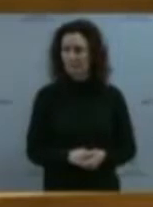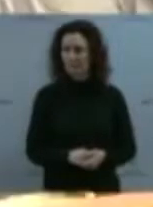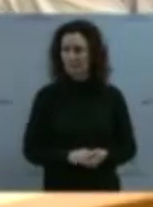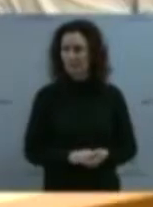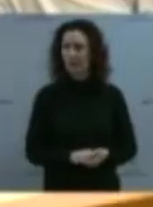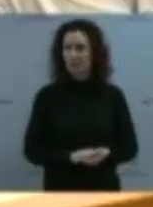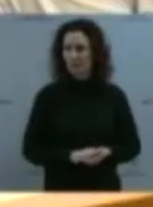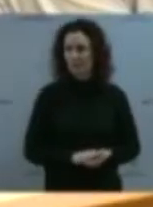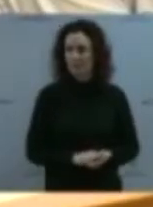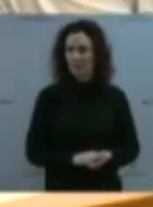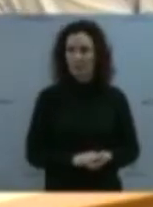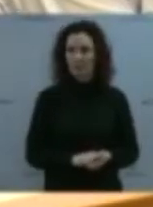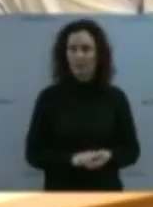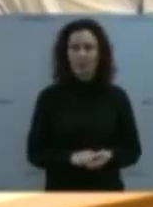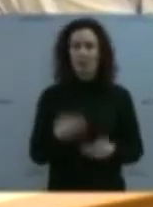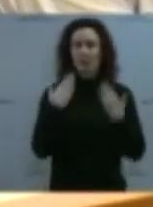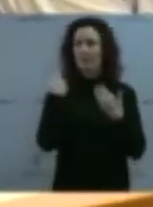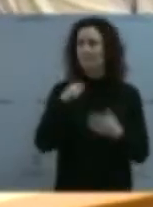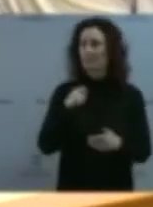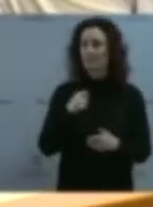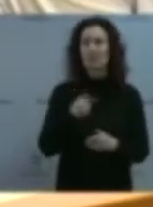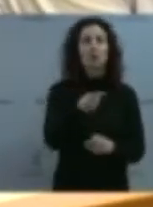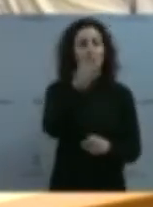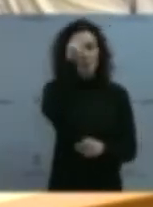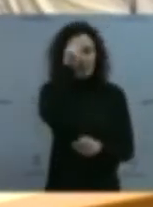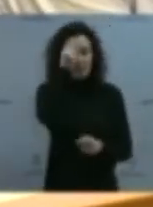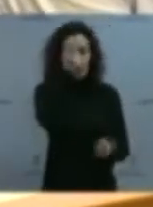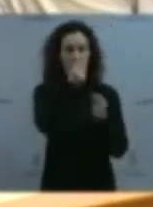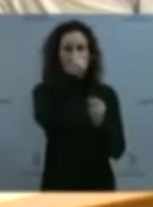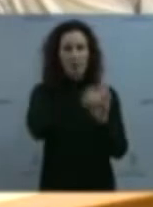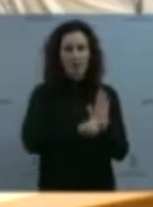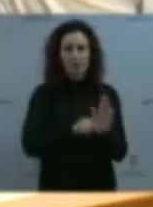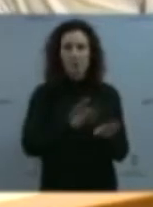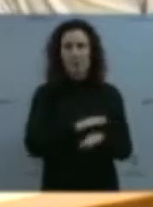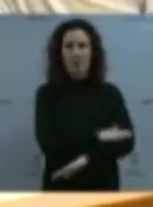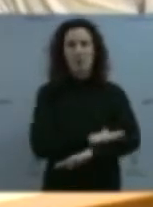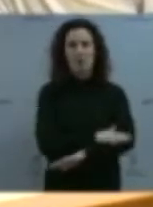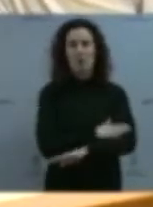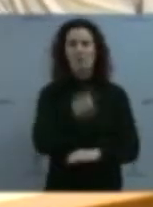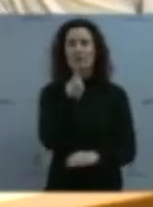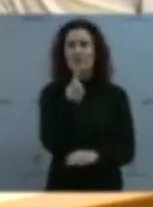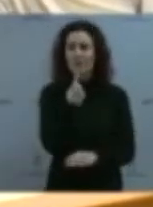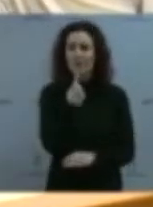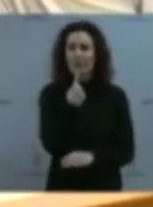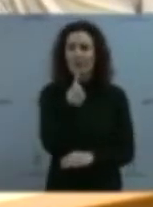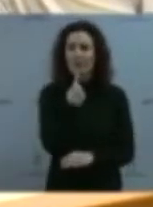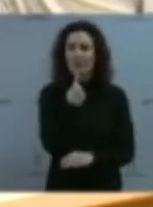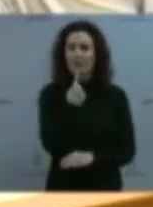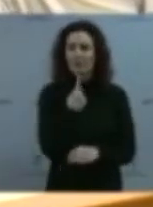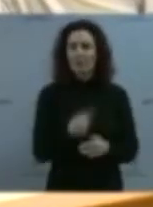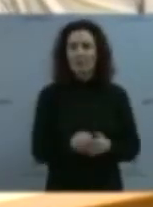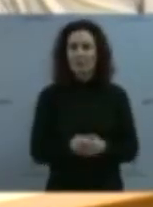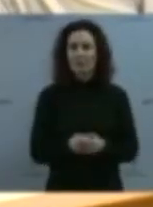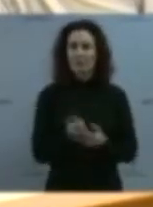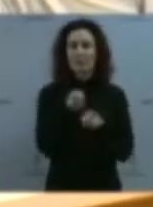¿En qué medidas concretas se traduce que su Gobierno afirme haber interiorizado el informe de fiscalización del Tribunal de